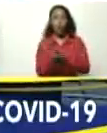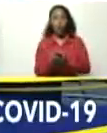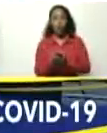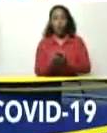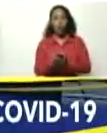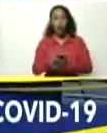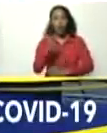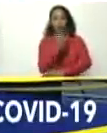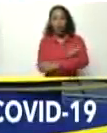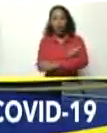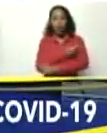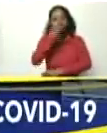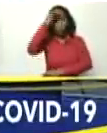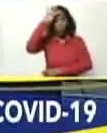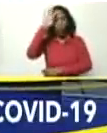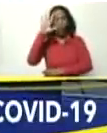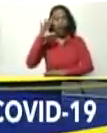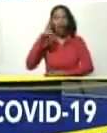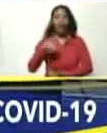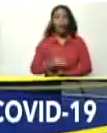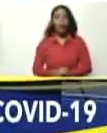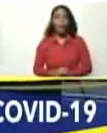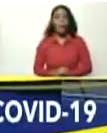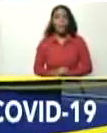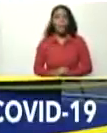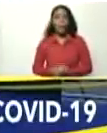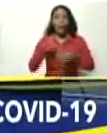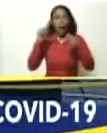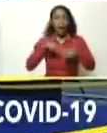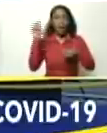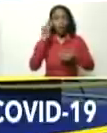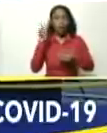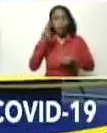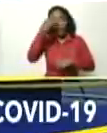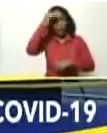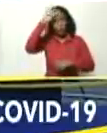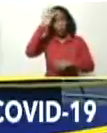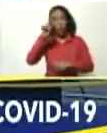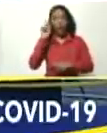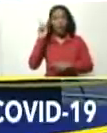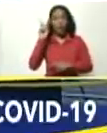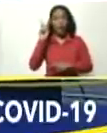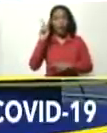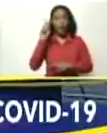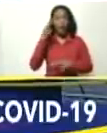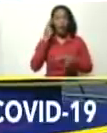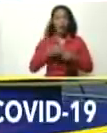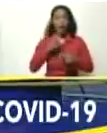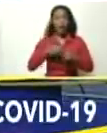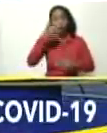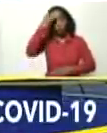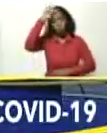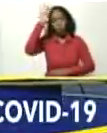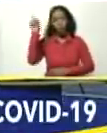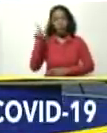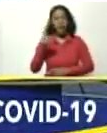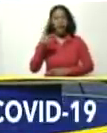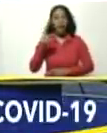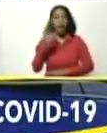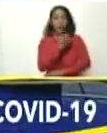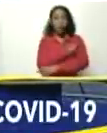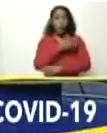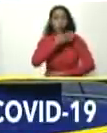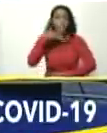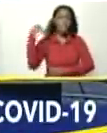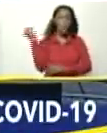vacuna cubana Abdala, escúcheseme bien, en Venezuela y en Cuba y en La Habana, la vacuna Abdala es de las